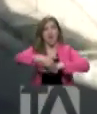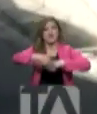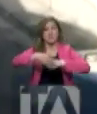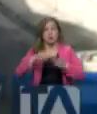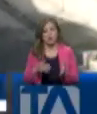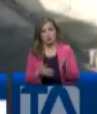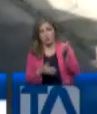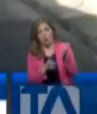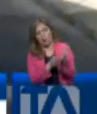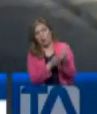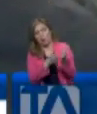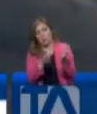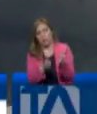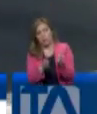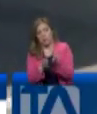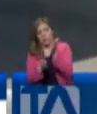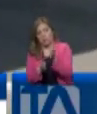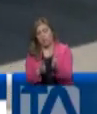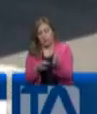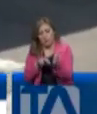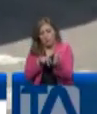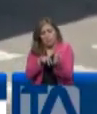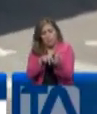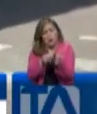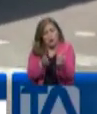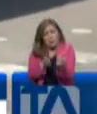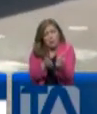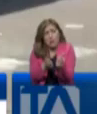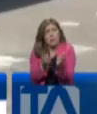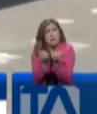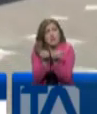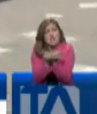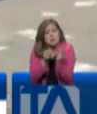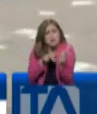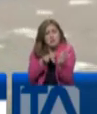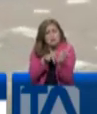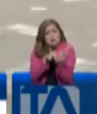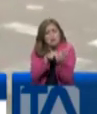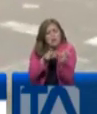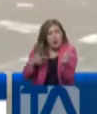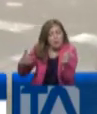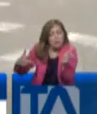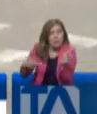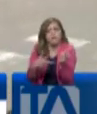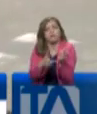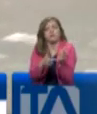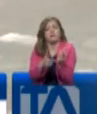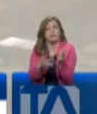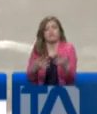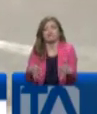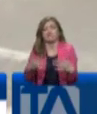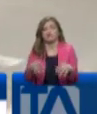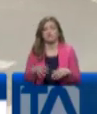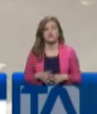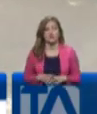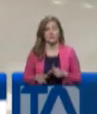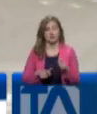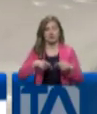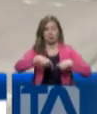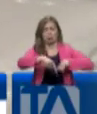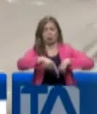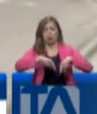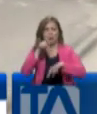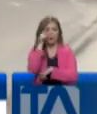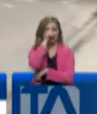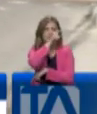es, incluso han ocasionado varios accidentes y el tránsito de toda la las escuelas, colegios y de las personas en general